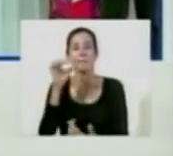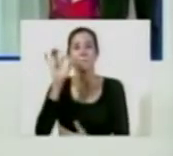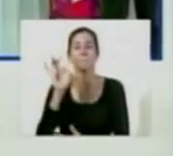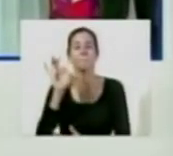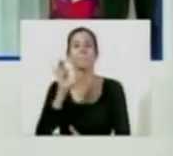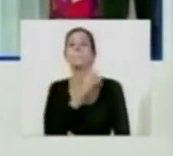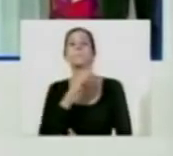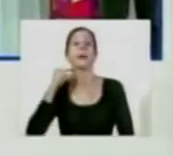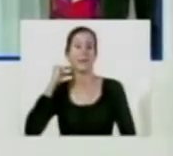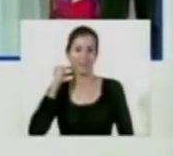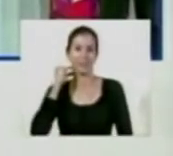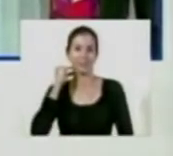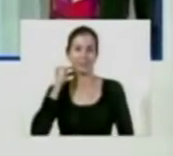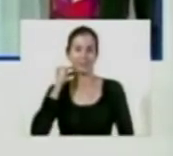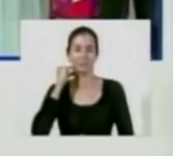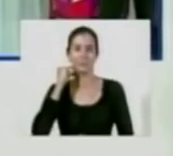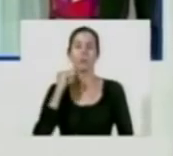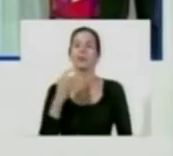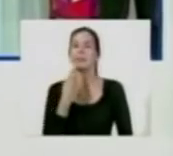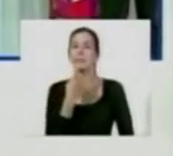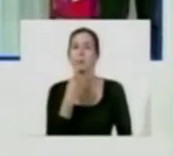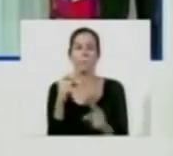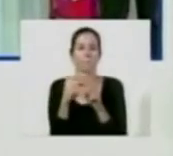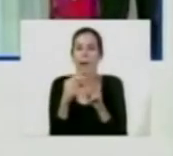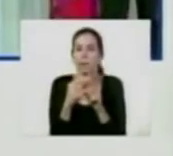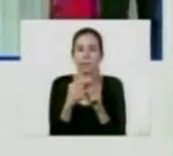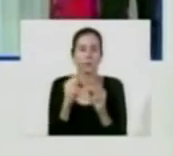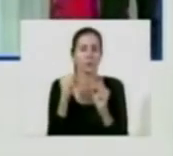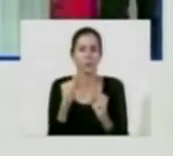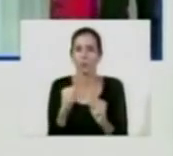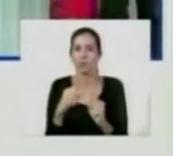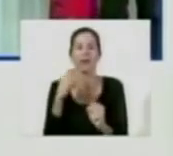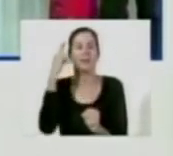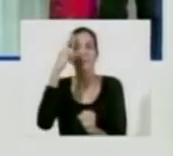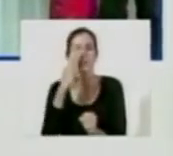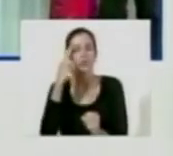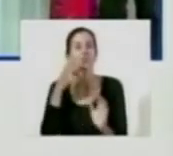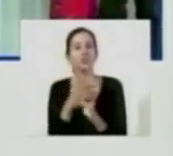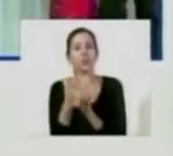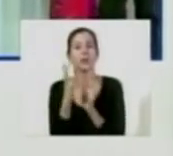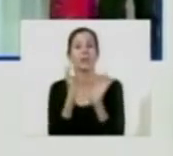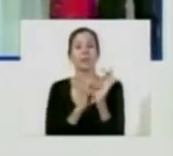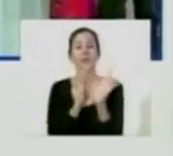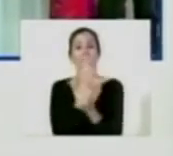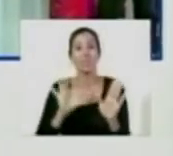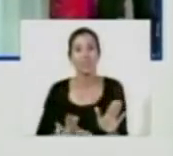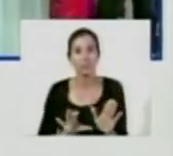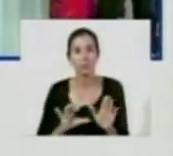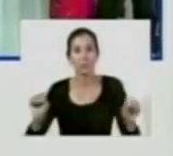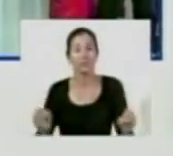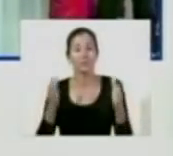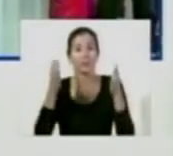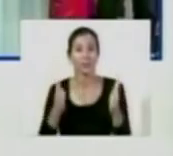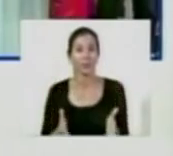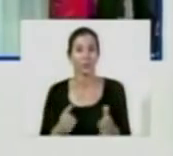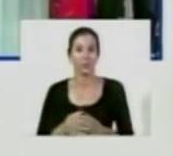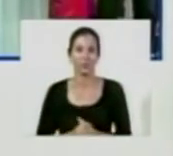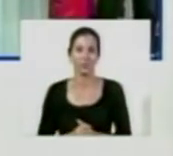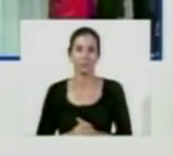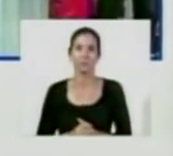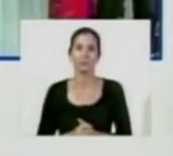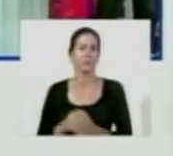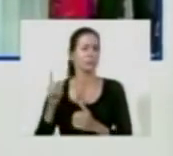Cristo, desde el amor profundo a Cristo, nuestro Redentor, nuestro